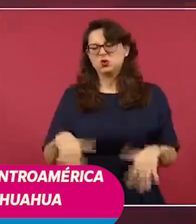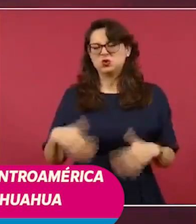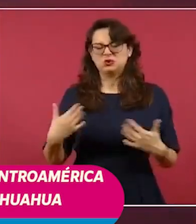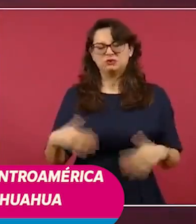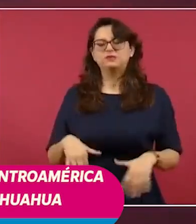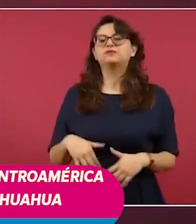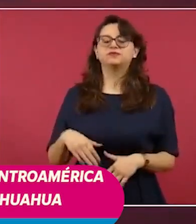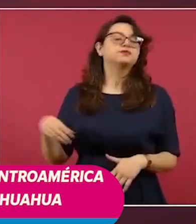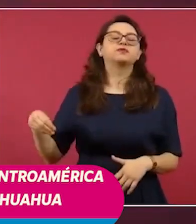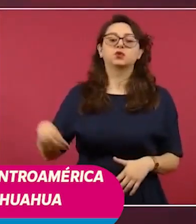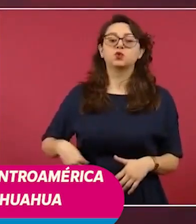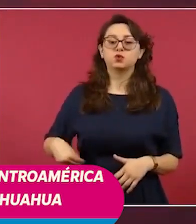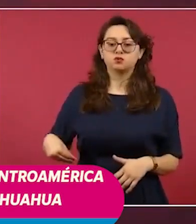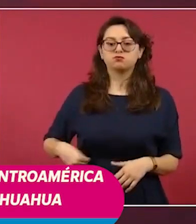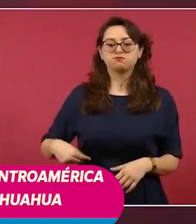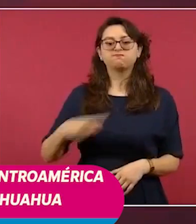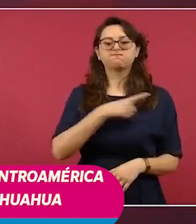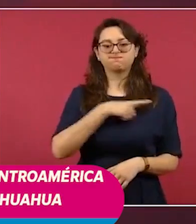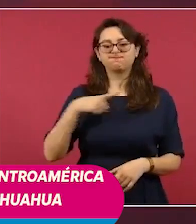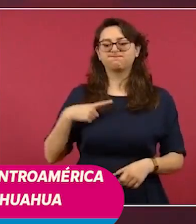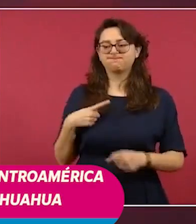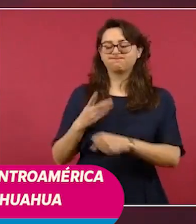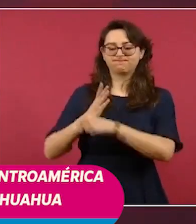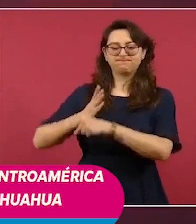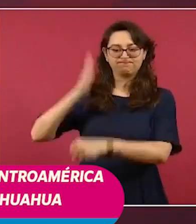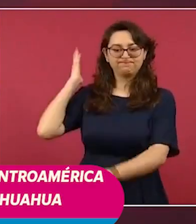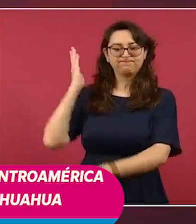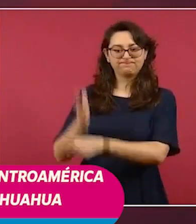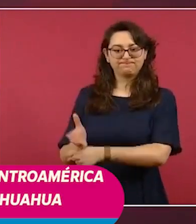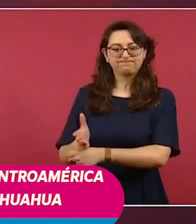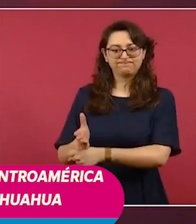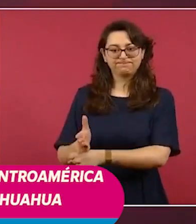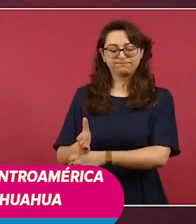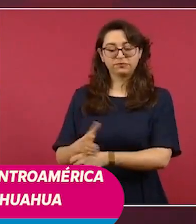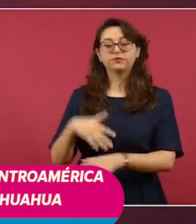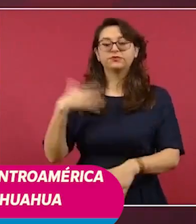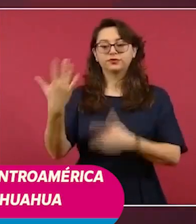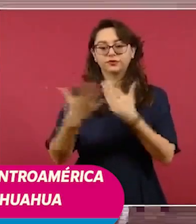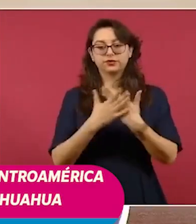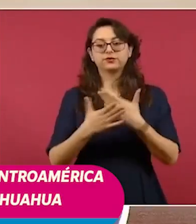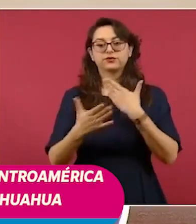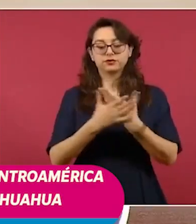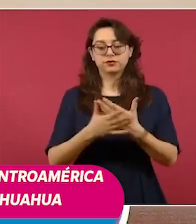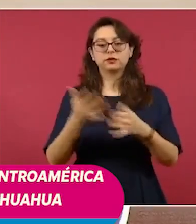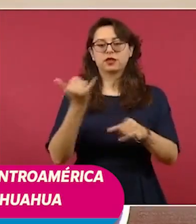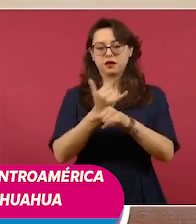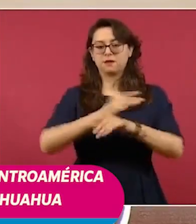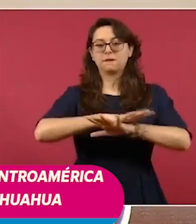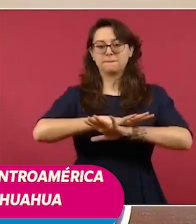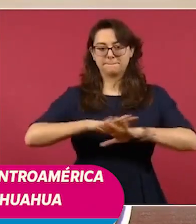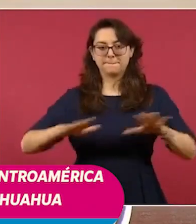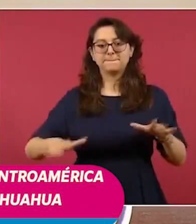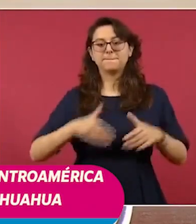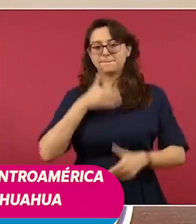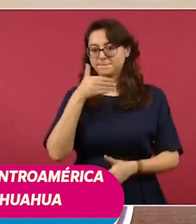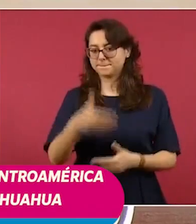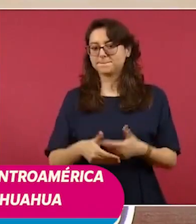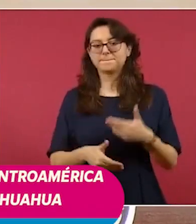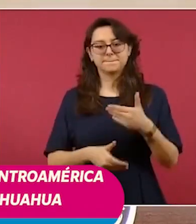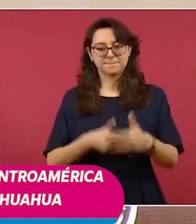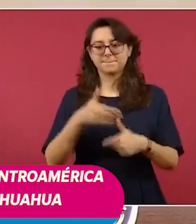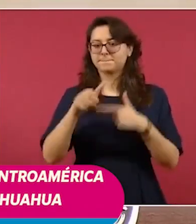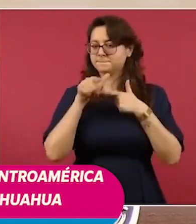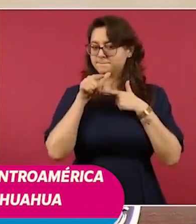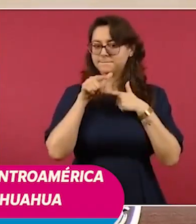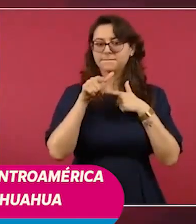Entonces, vamos a estarles informando y de ninguna manera